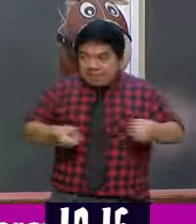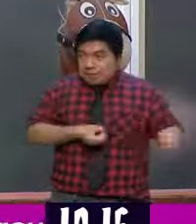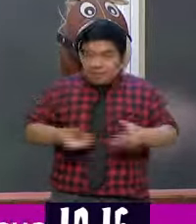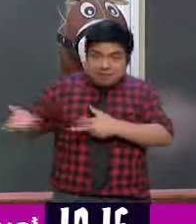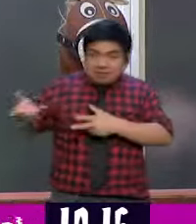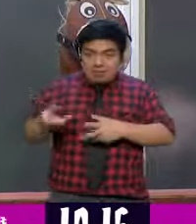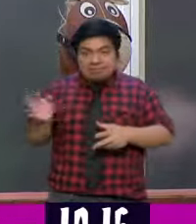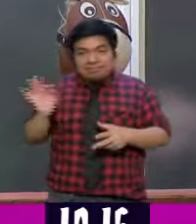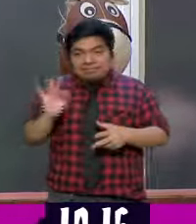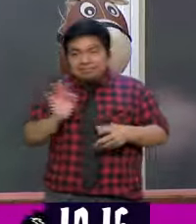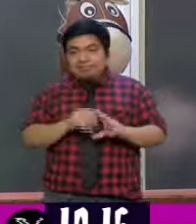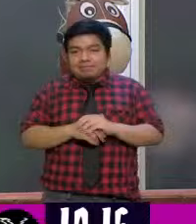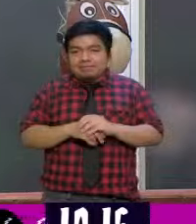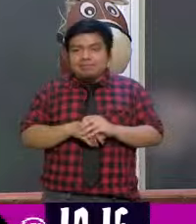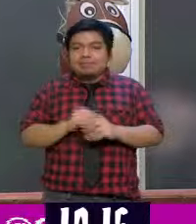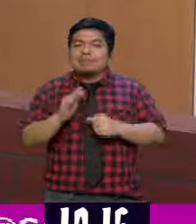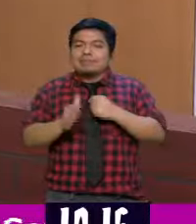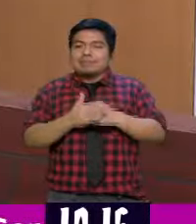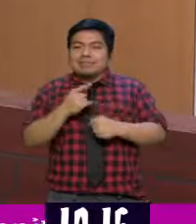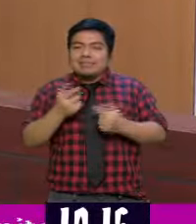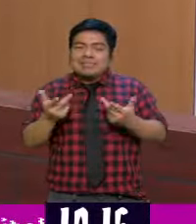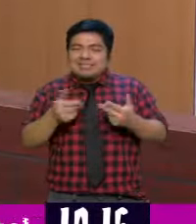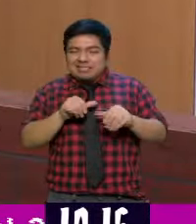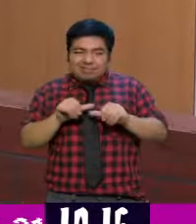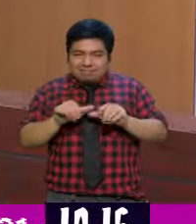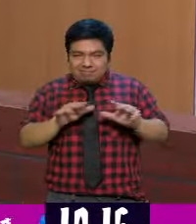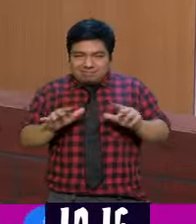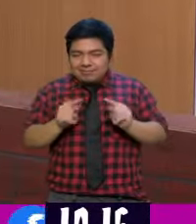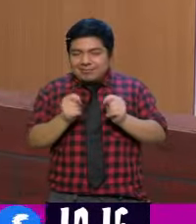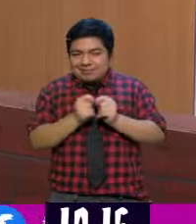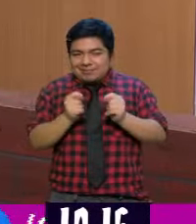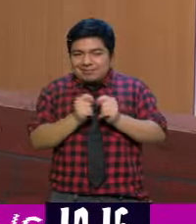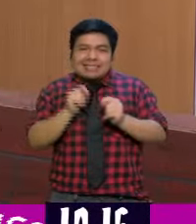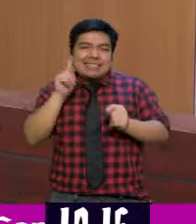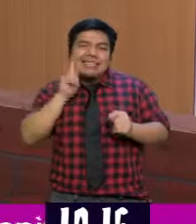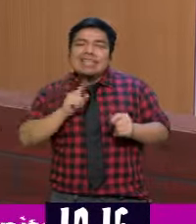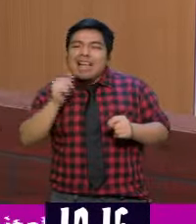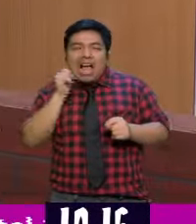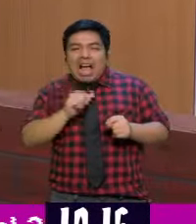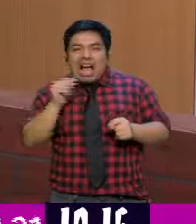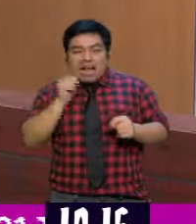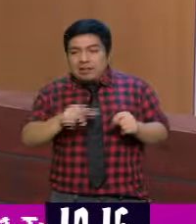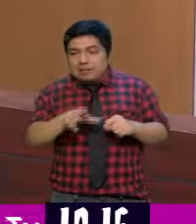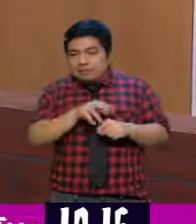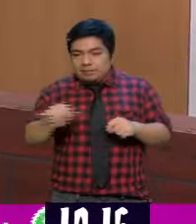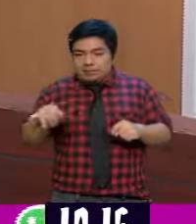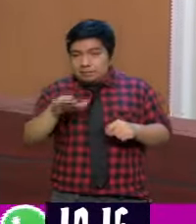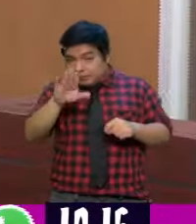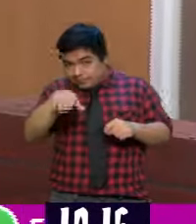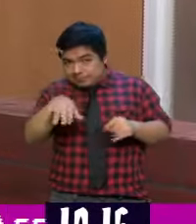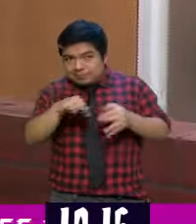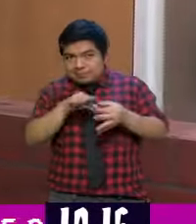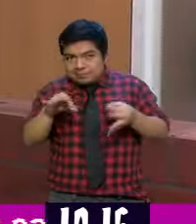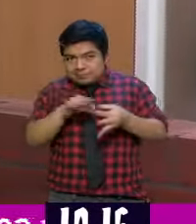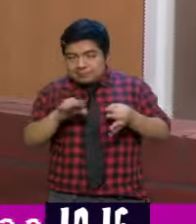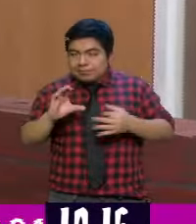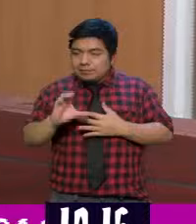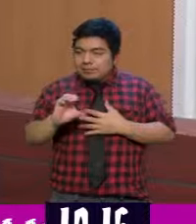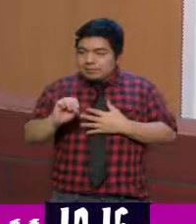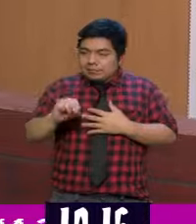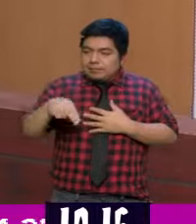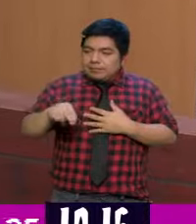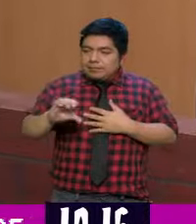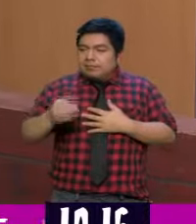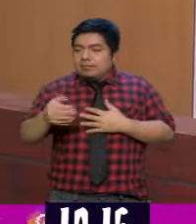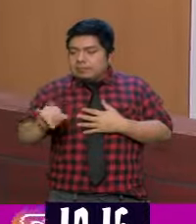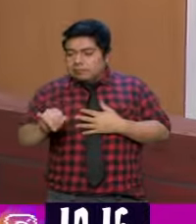dejamos en el teatro. Sí, porque es medio incómoda, como todas las tías, ¿no? Exactamente, exactamente. Cuéntenos, mi querida Conchi,